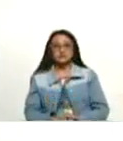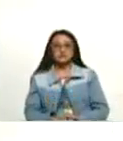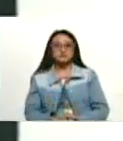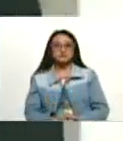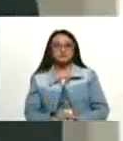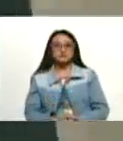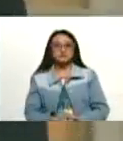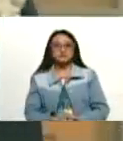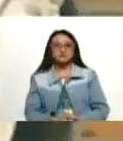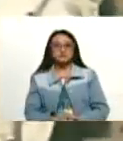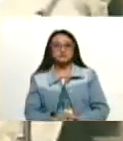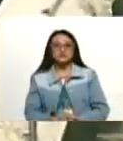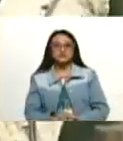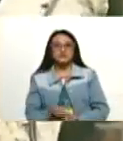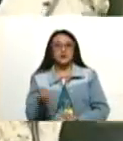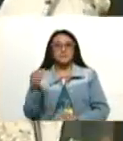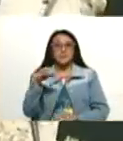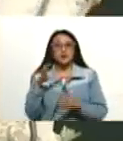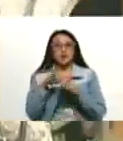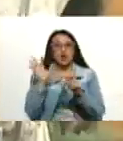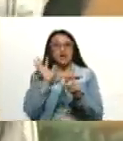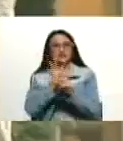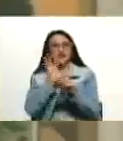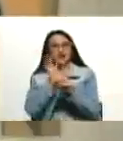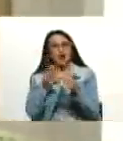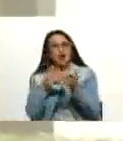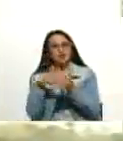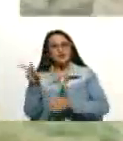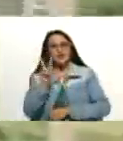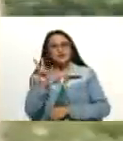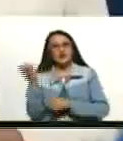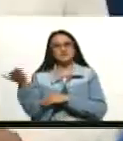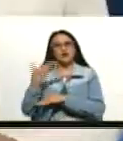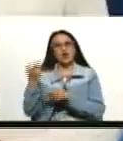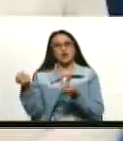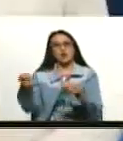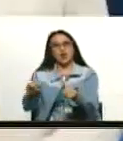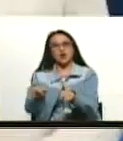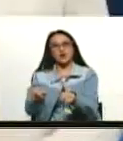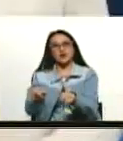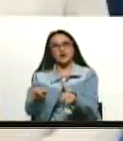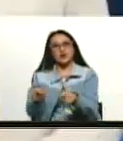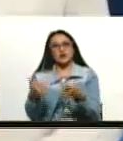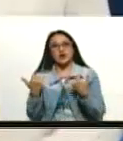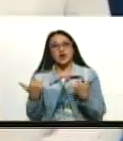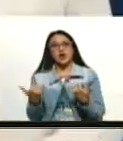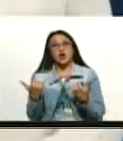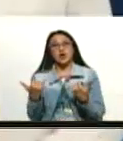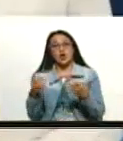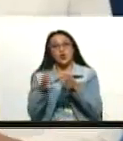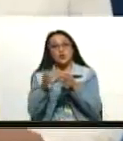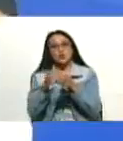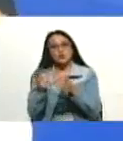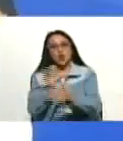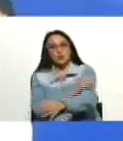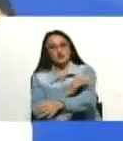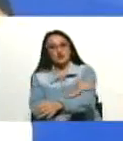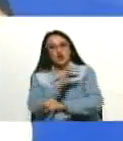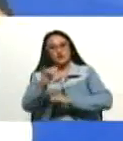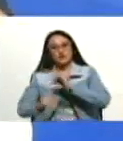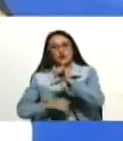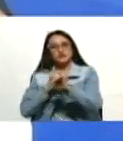para sumarle a todo el ataque contra el país con sanciones y bloqueo ahora medios de la derecha internacional